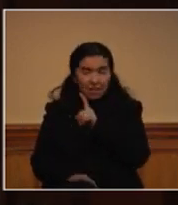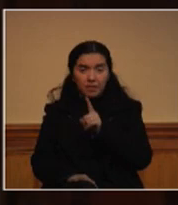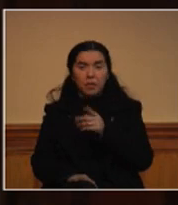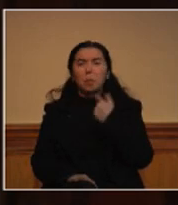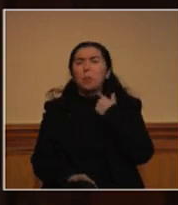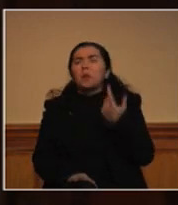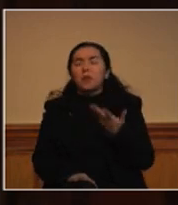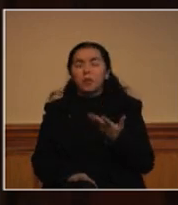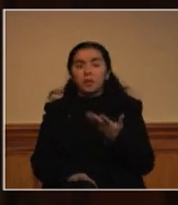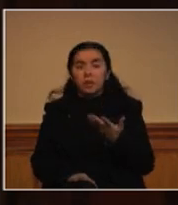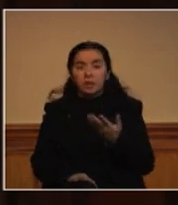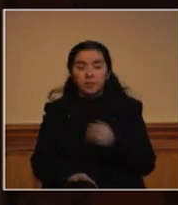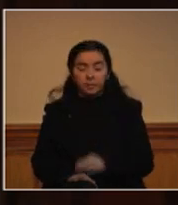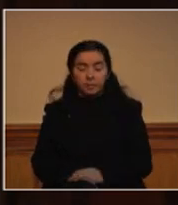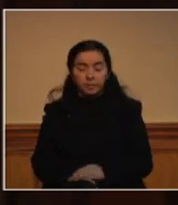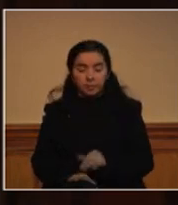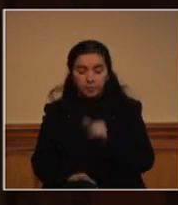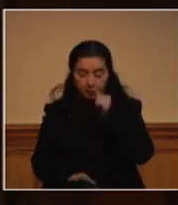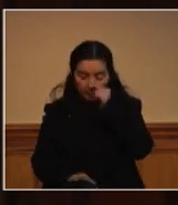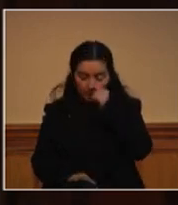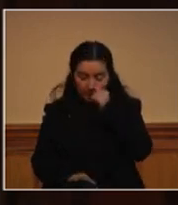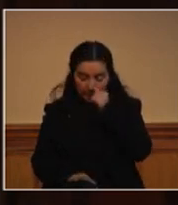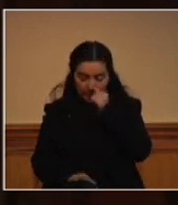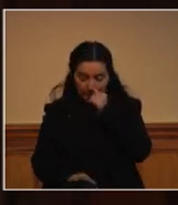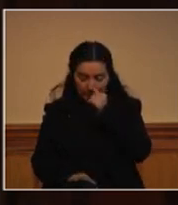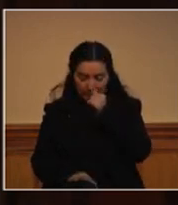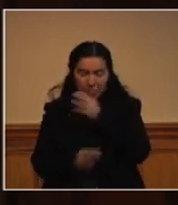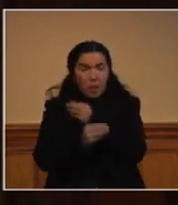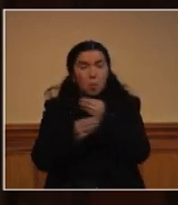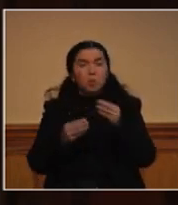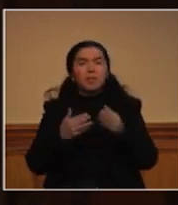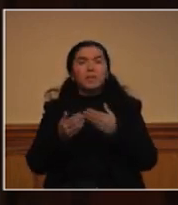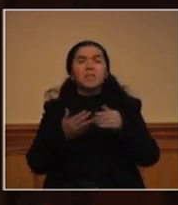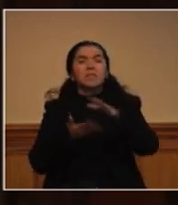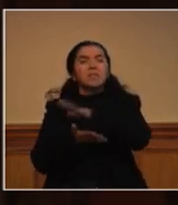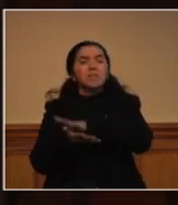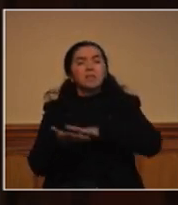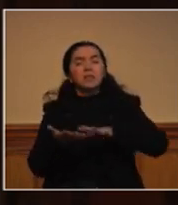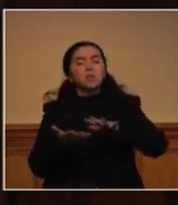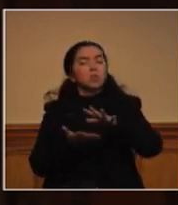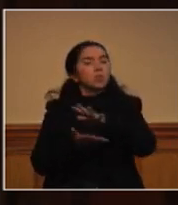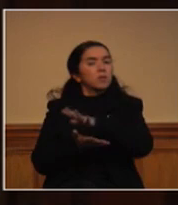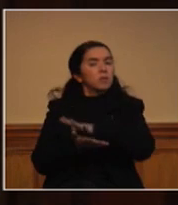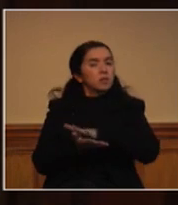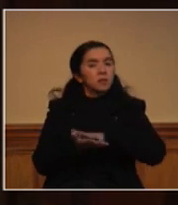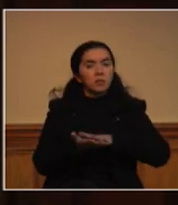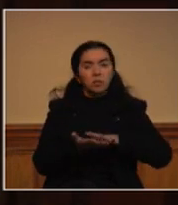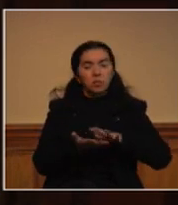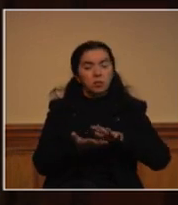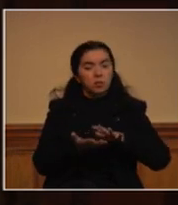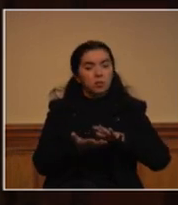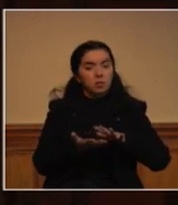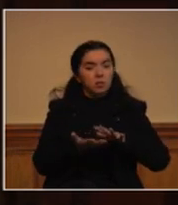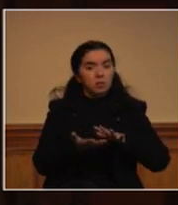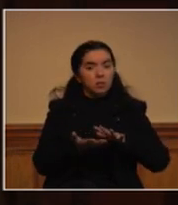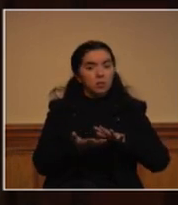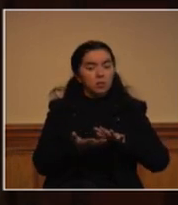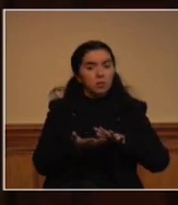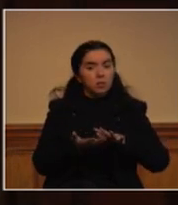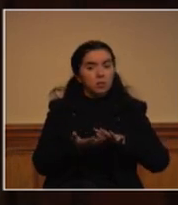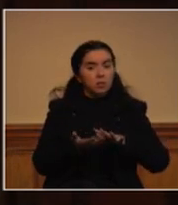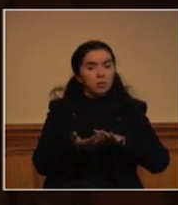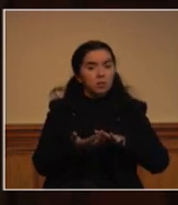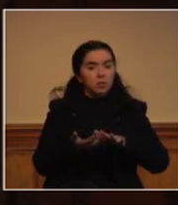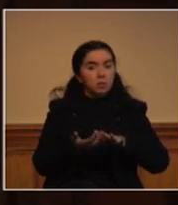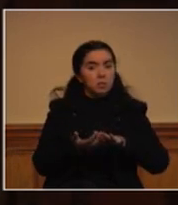¿Por qué? Porque provienen en muchas ocasiones de situaciones, de contextos donde la